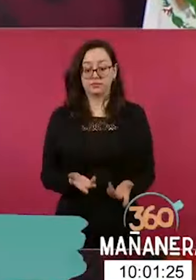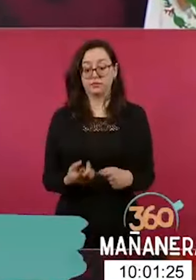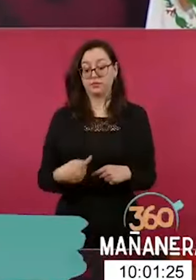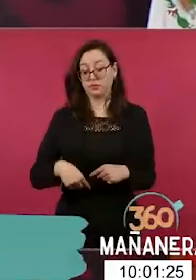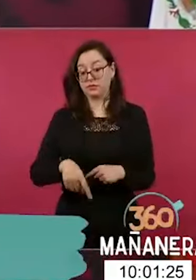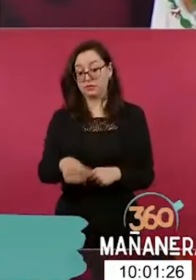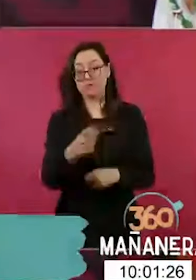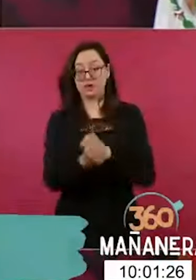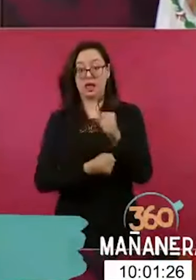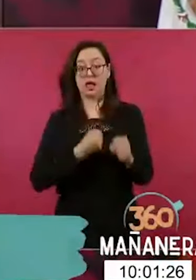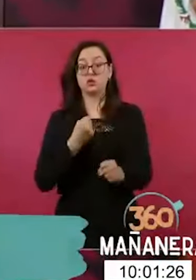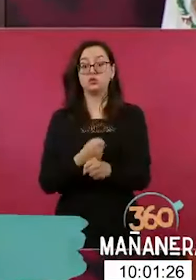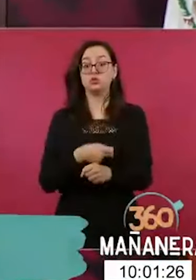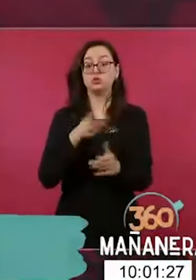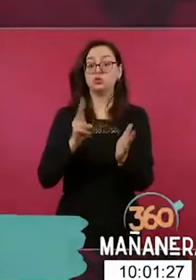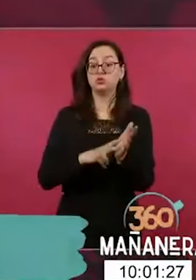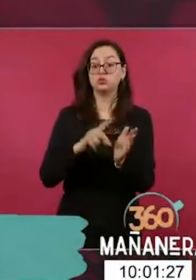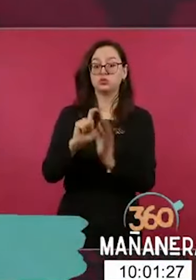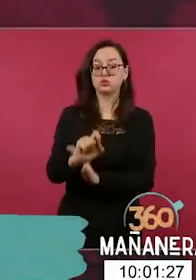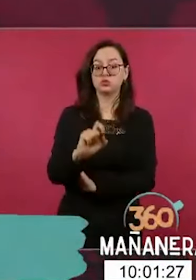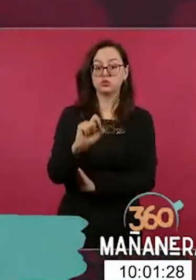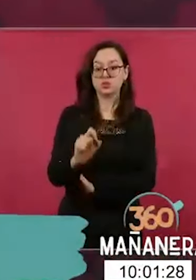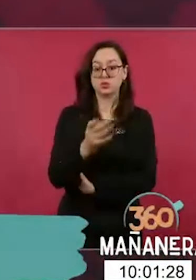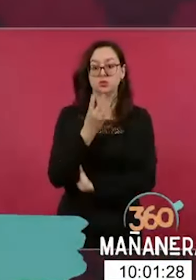año vamos a